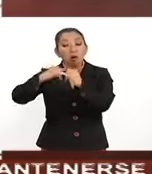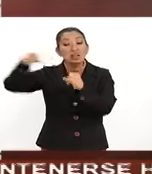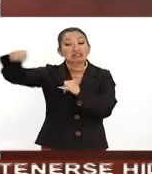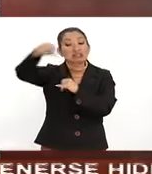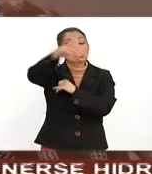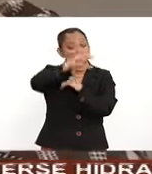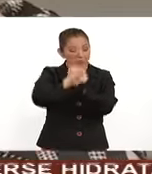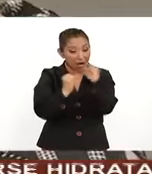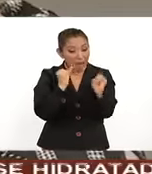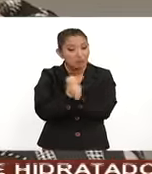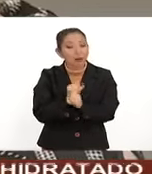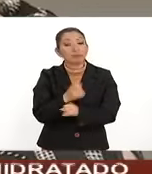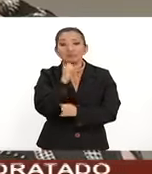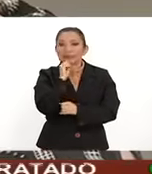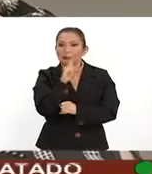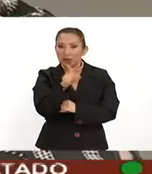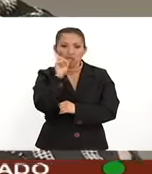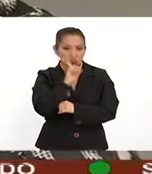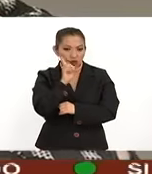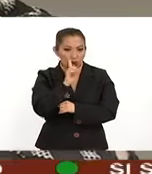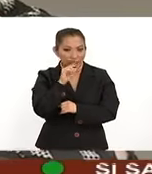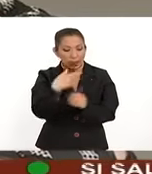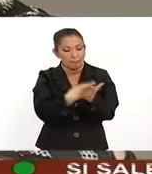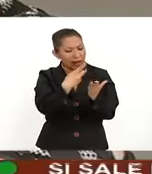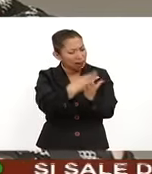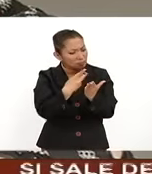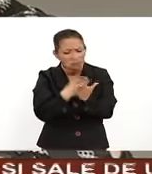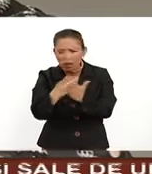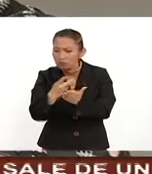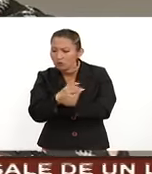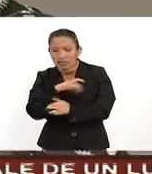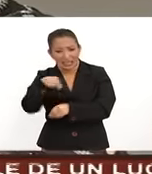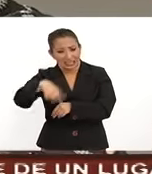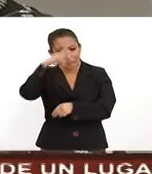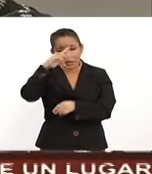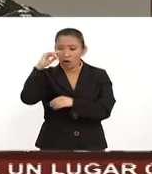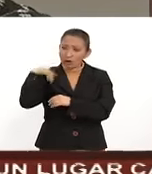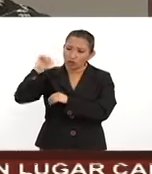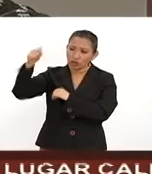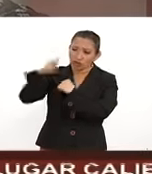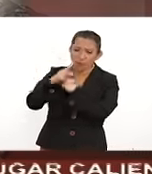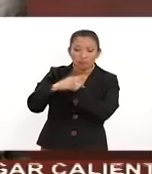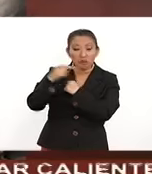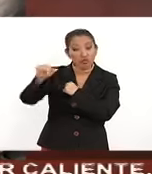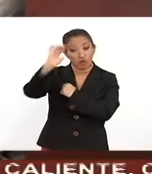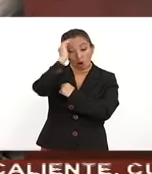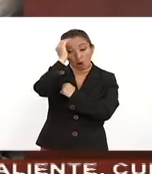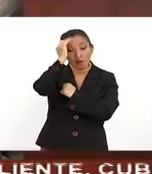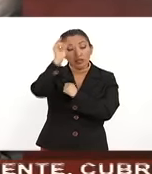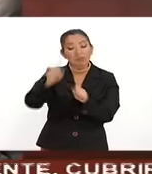instituciones internacionales. Además, recibió premios y reconocimientos en México y el extranjero por sus conocimientos, aportaciones